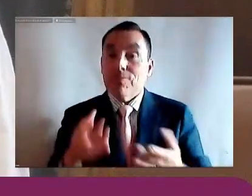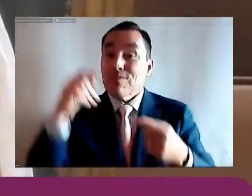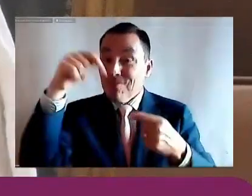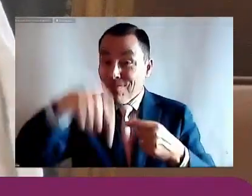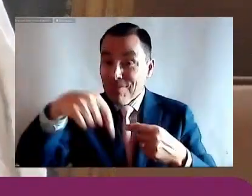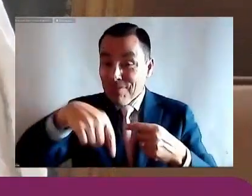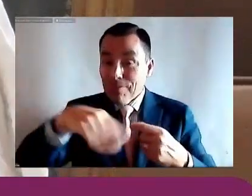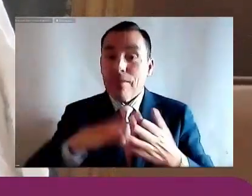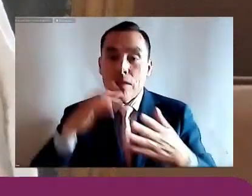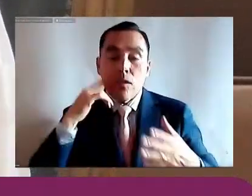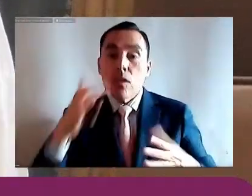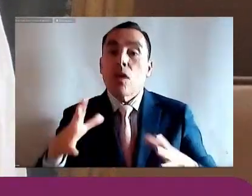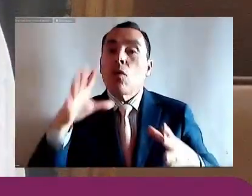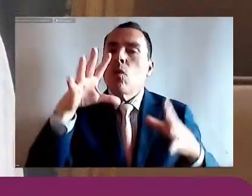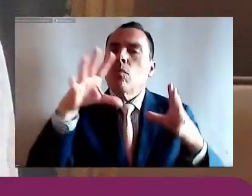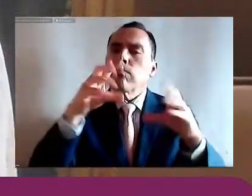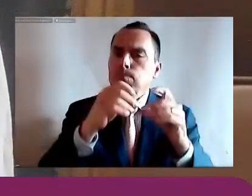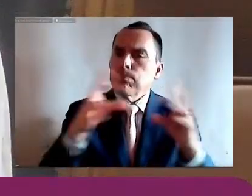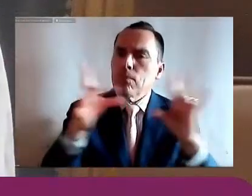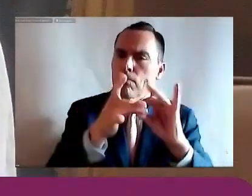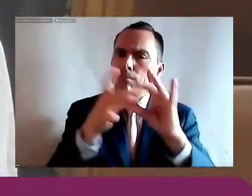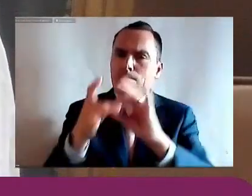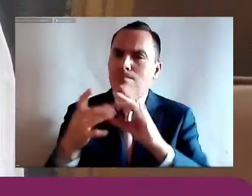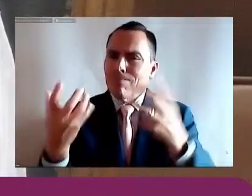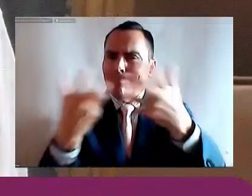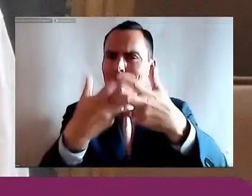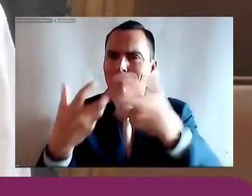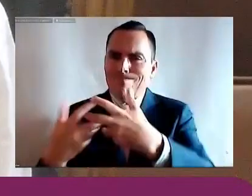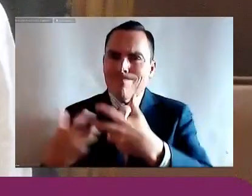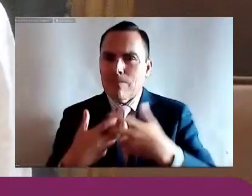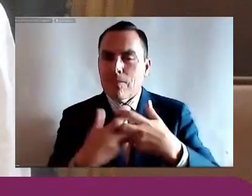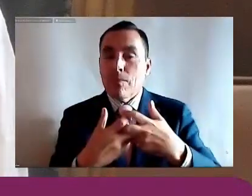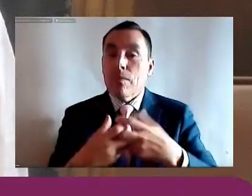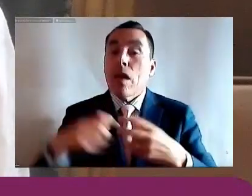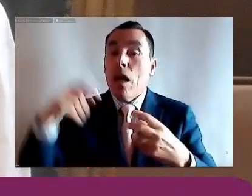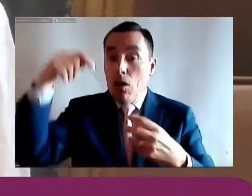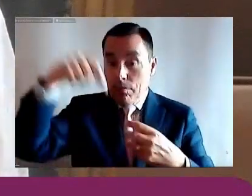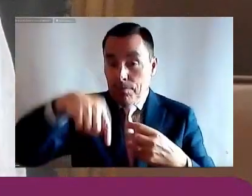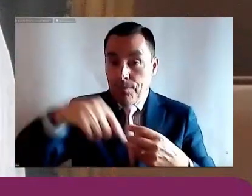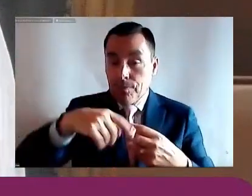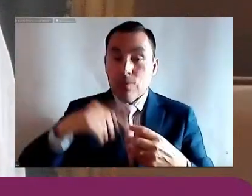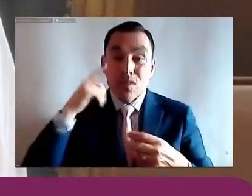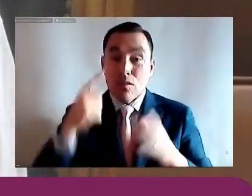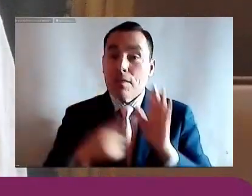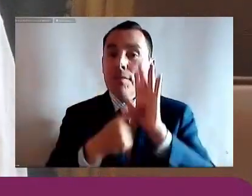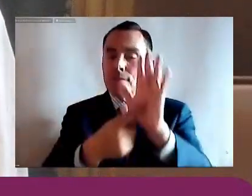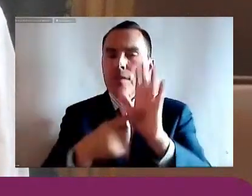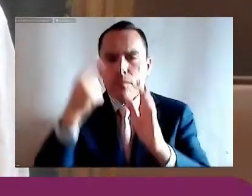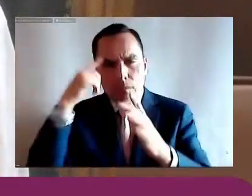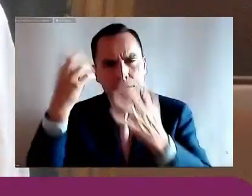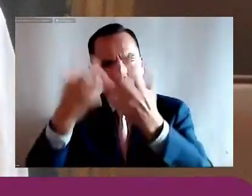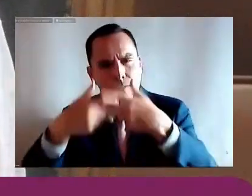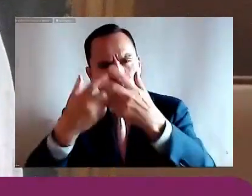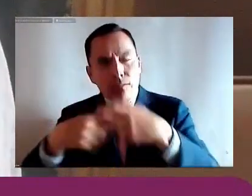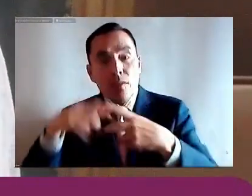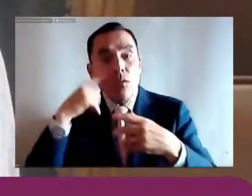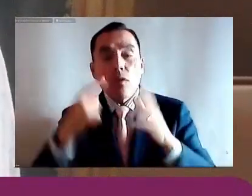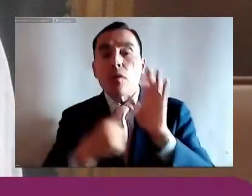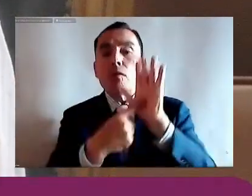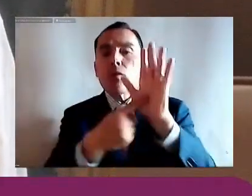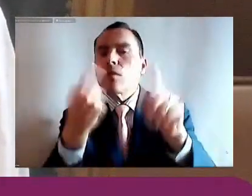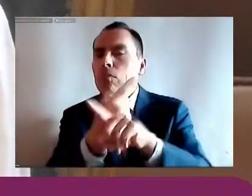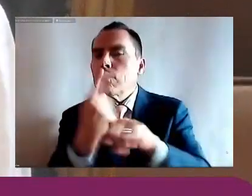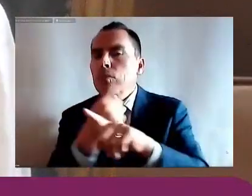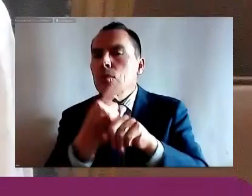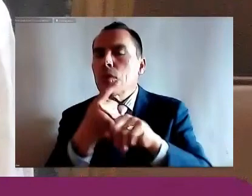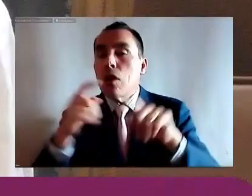además interrelacionadas entre sí. La propuesta de reflexión que hoy plantearemos en este marco